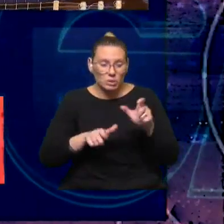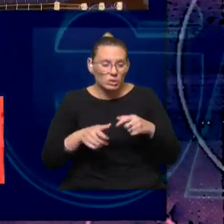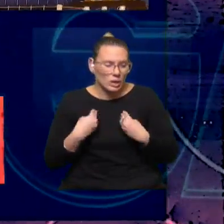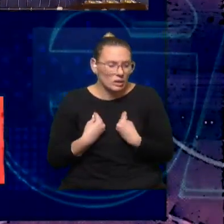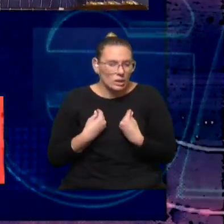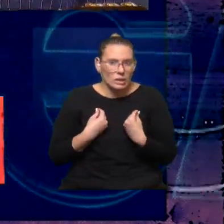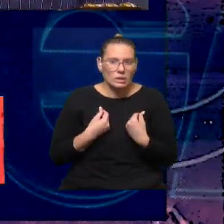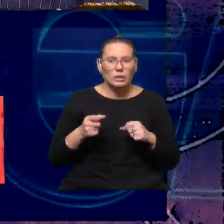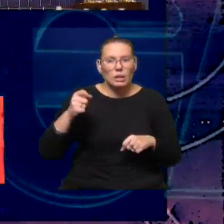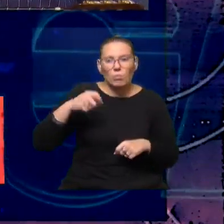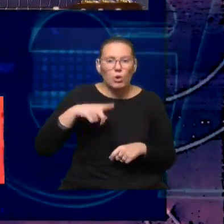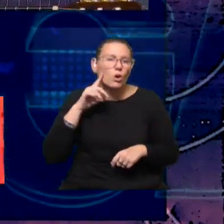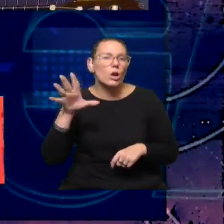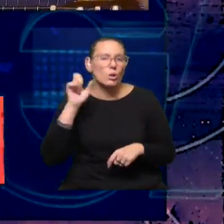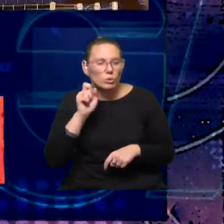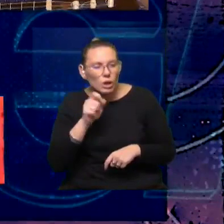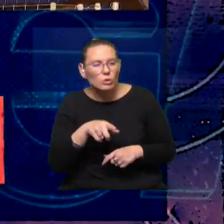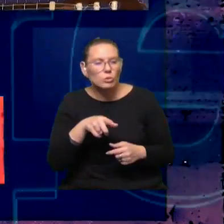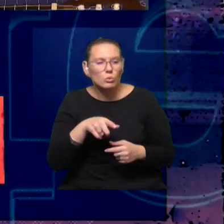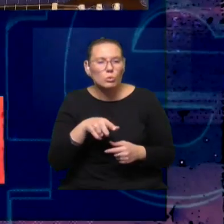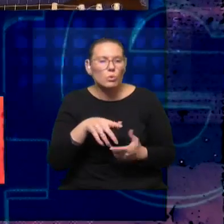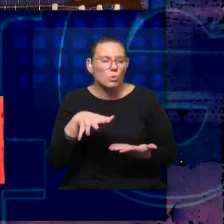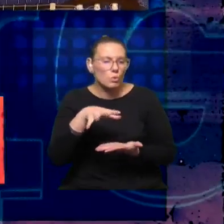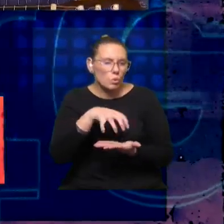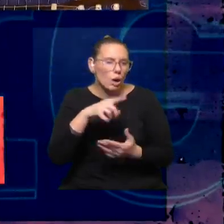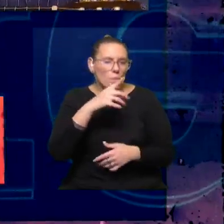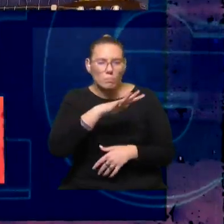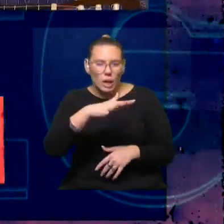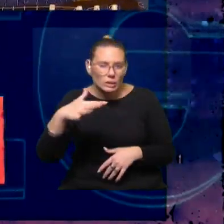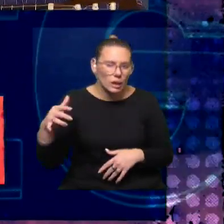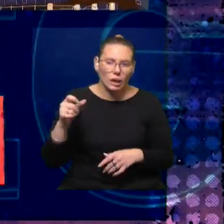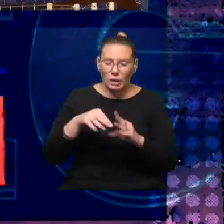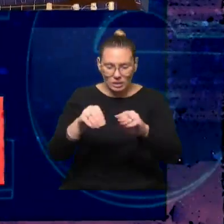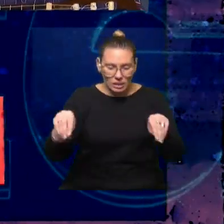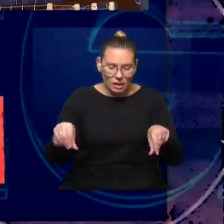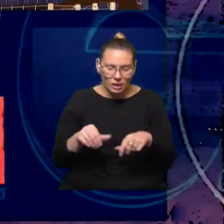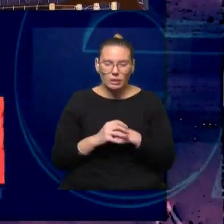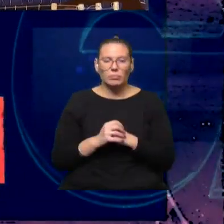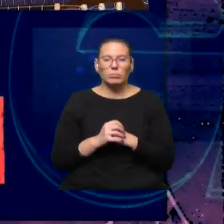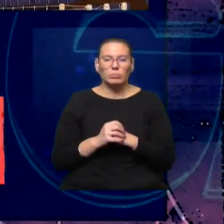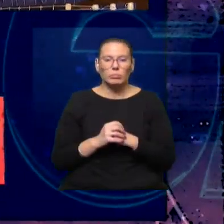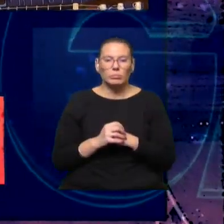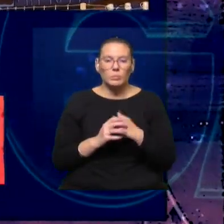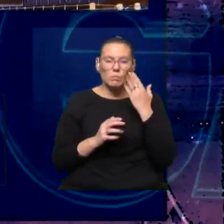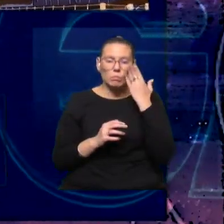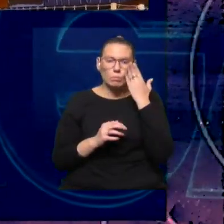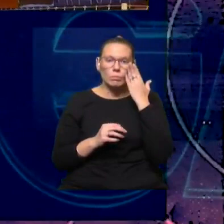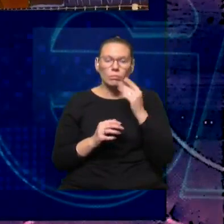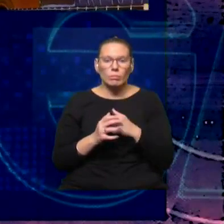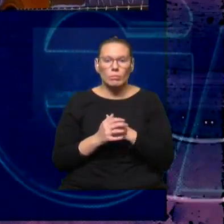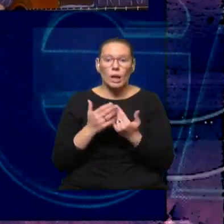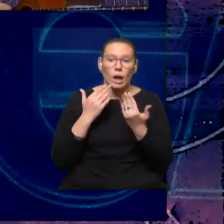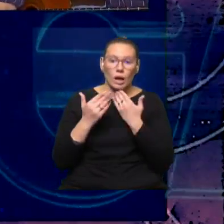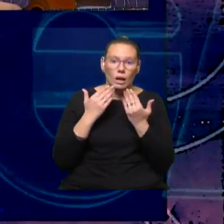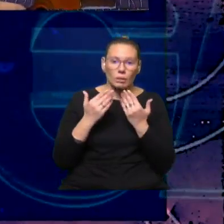con propiedad de lo que escuchan de su lugar de su paisaje este de su terruño hablas de